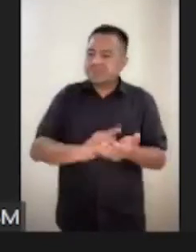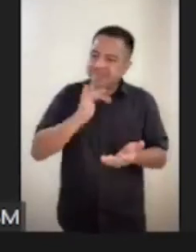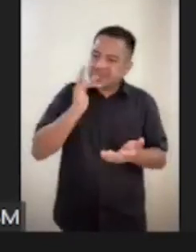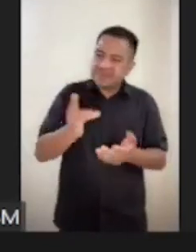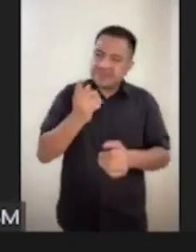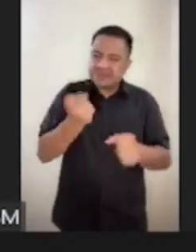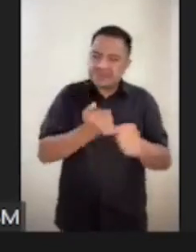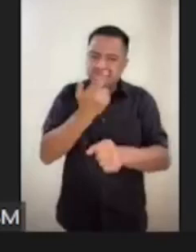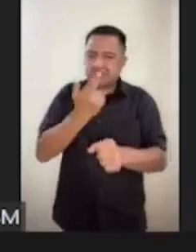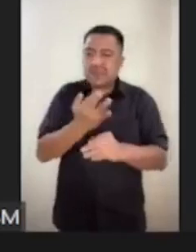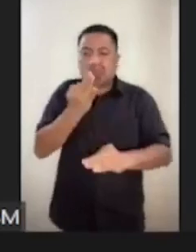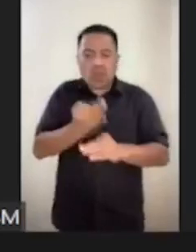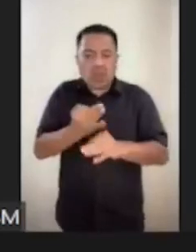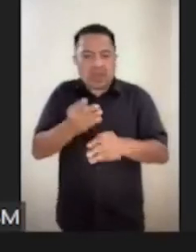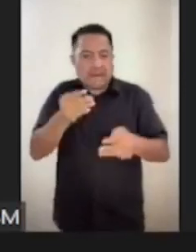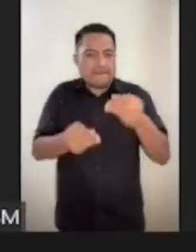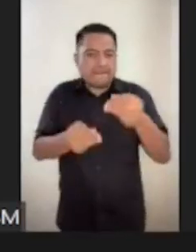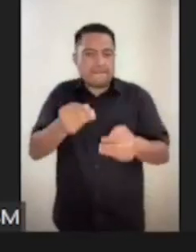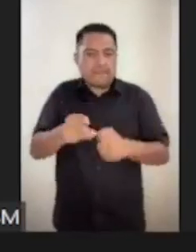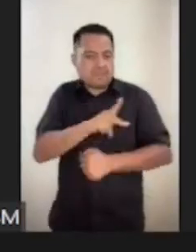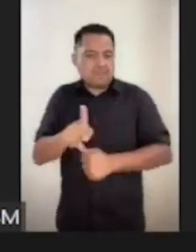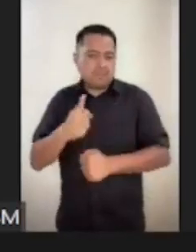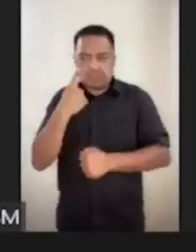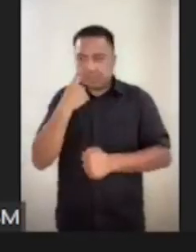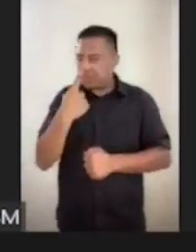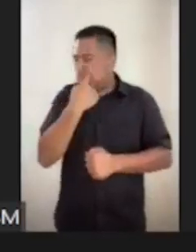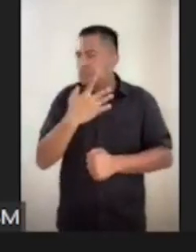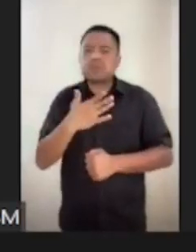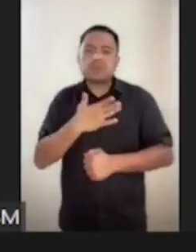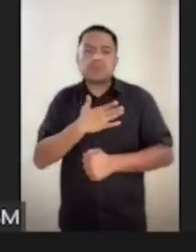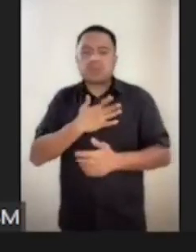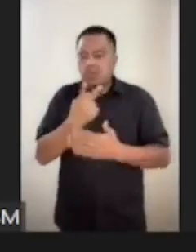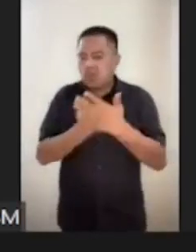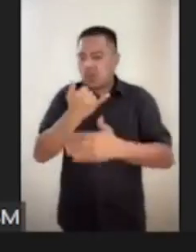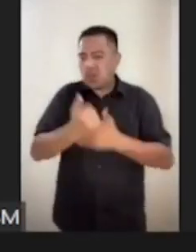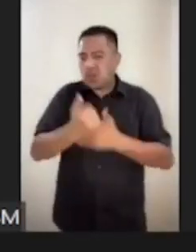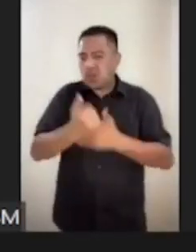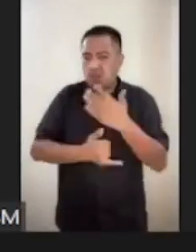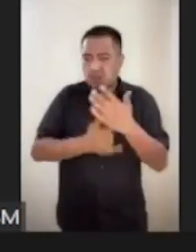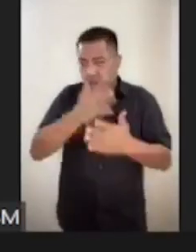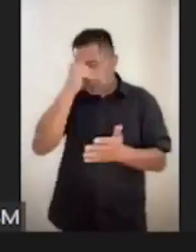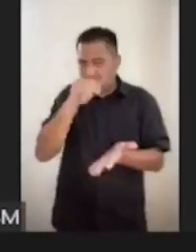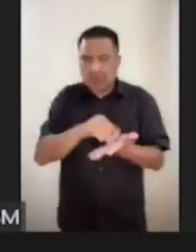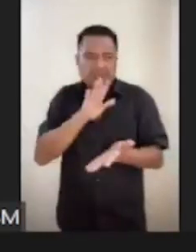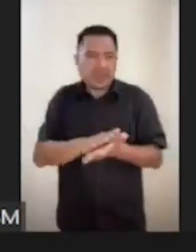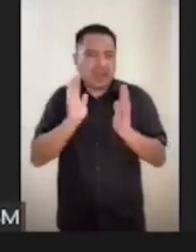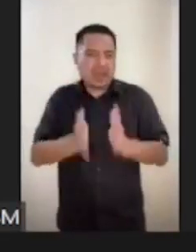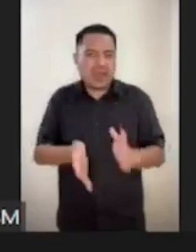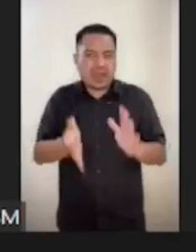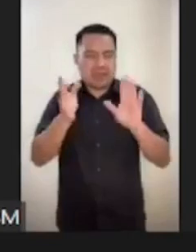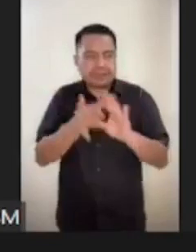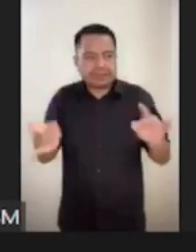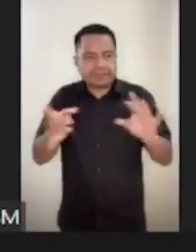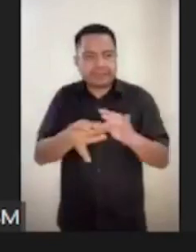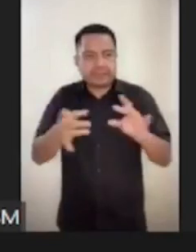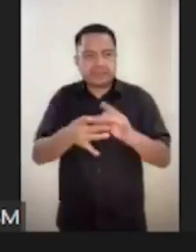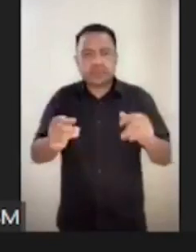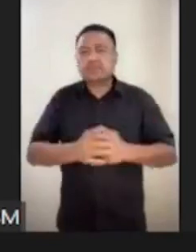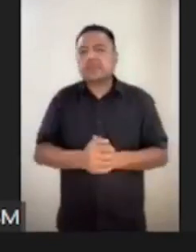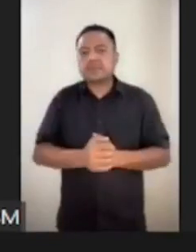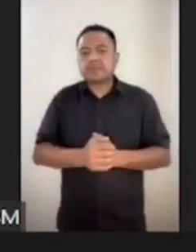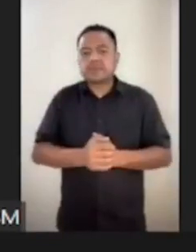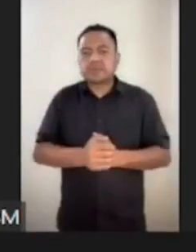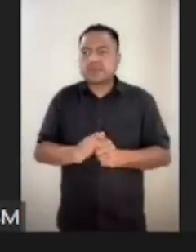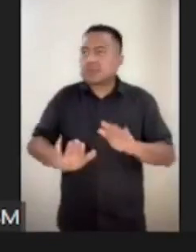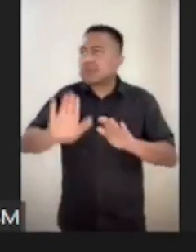Gracias, secretario. Magistradas, magistrado, está a nuestra consideración el proyecto de resolución del que se ha dado cuenta. No